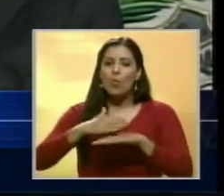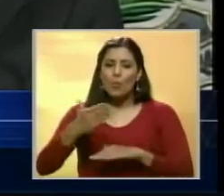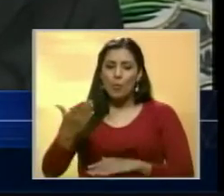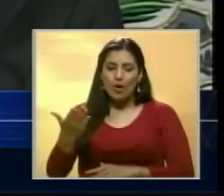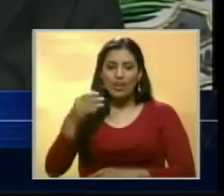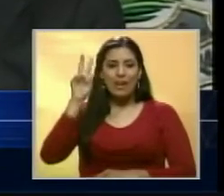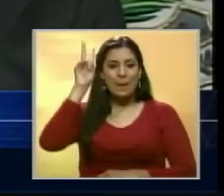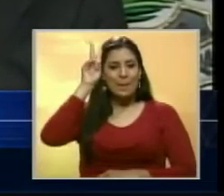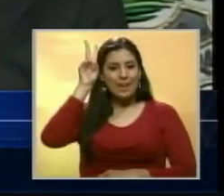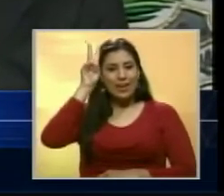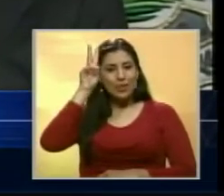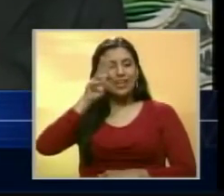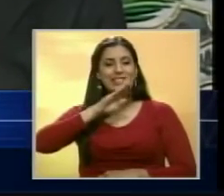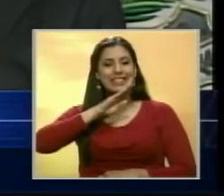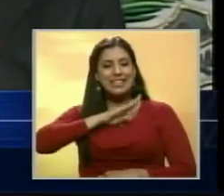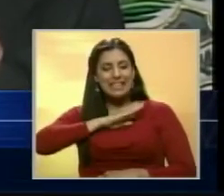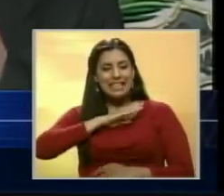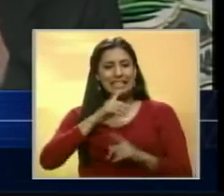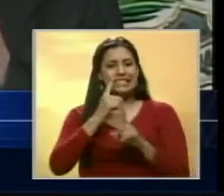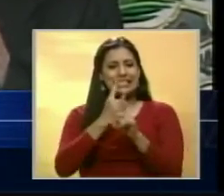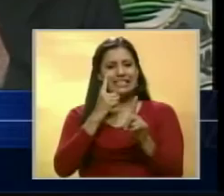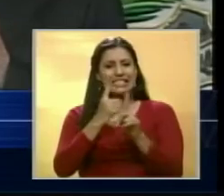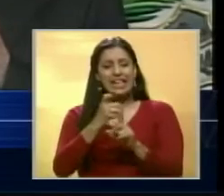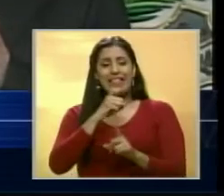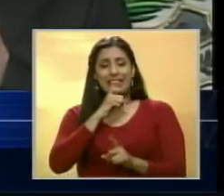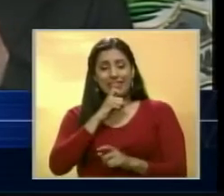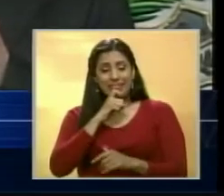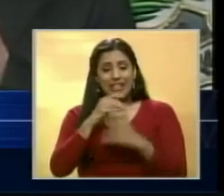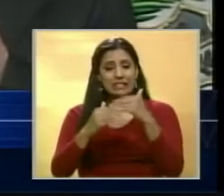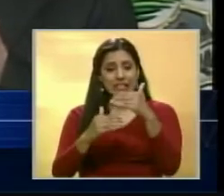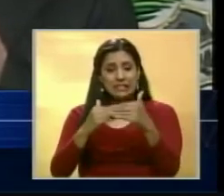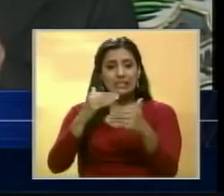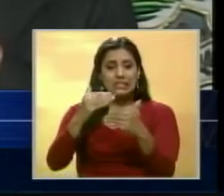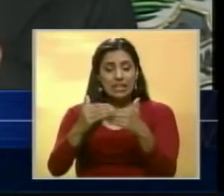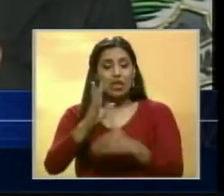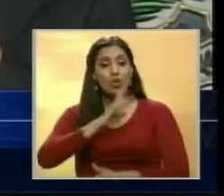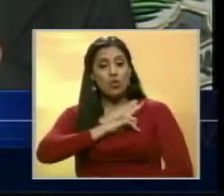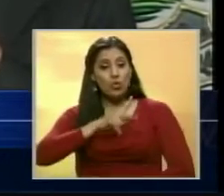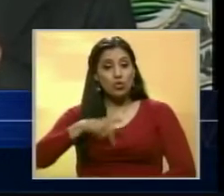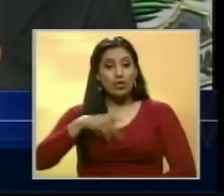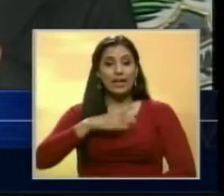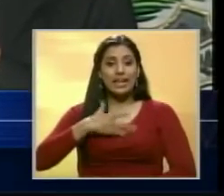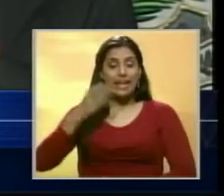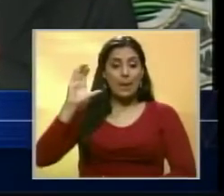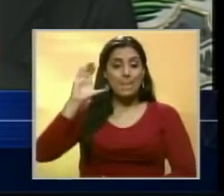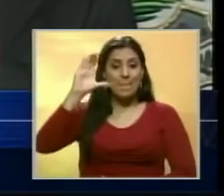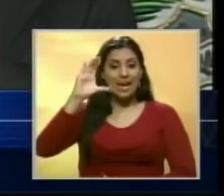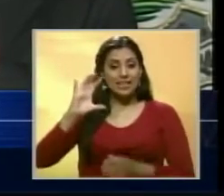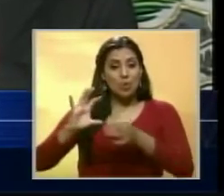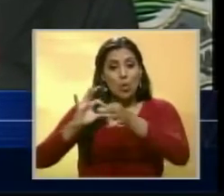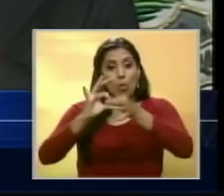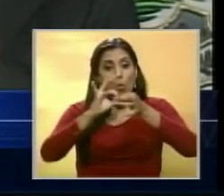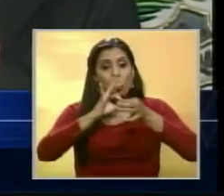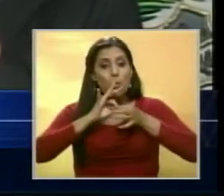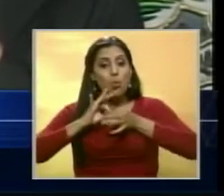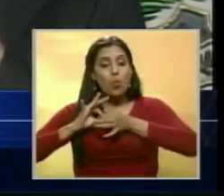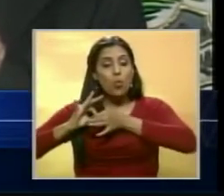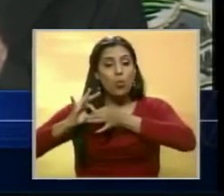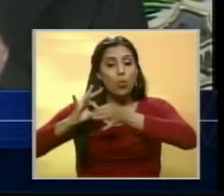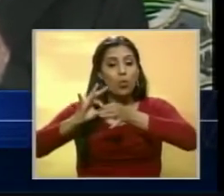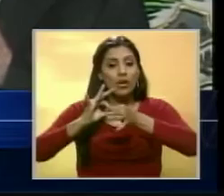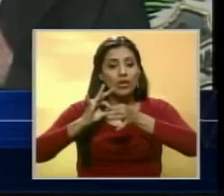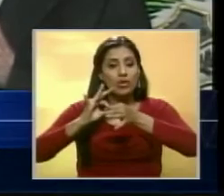porque el Perú tiene grandes retos por delante y queremos un país unido,